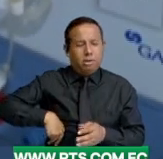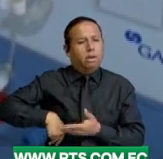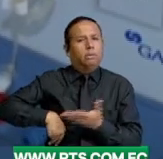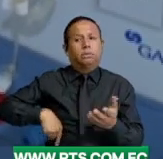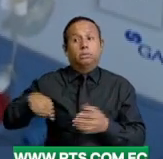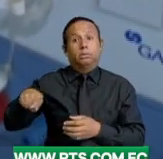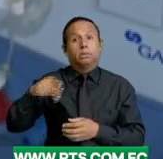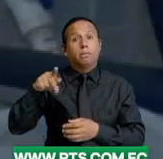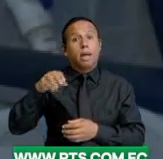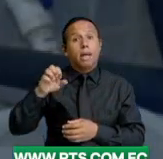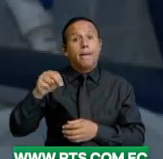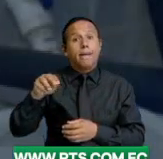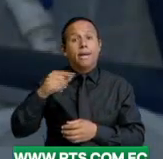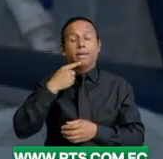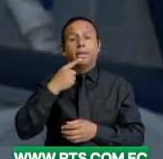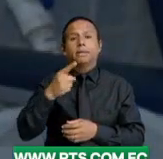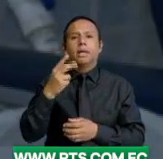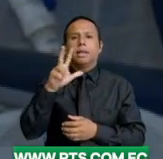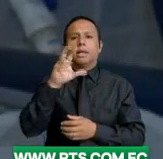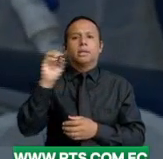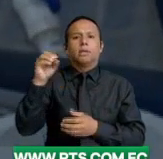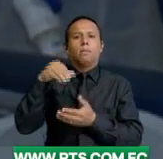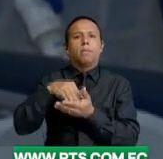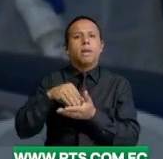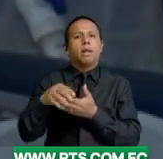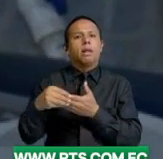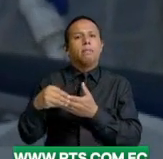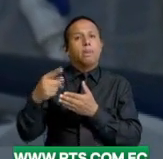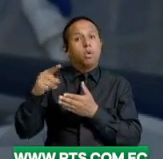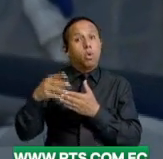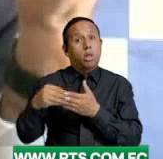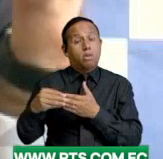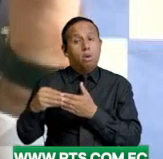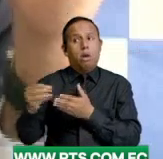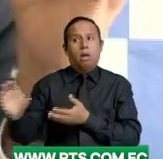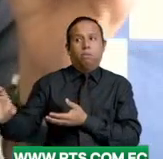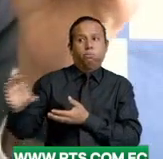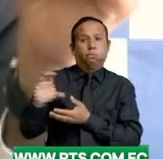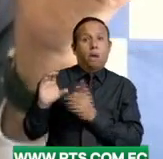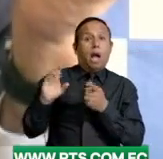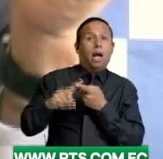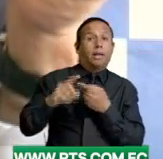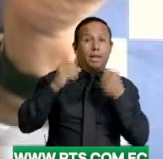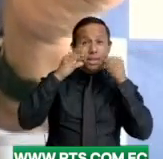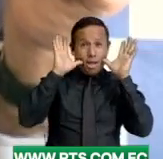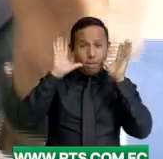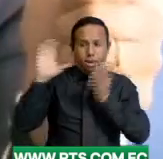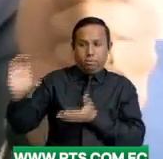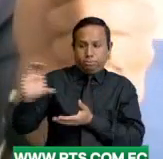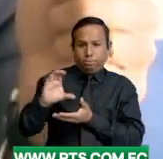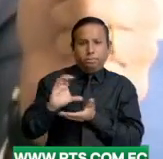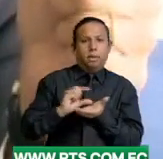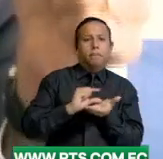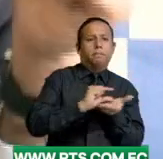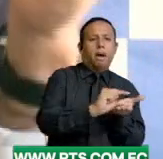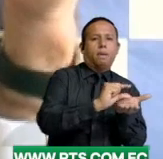más de 300 millones de dólares que se desembolsarán hasta diciembre de este año. Priorizamos